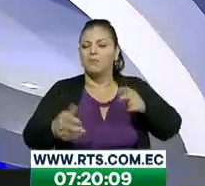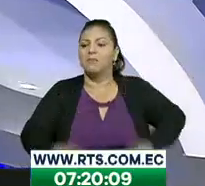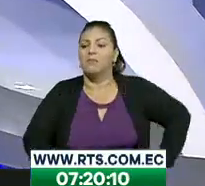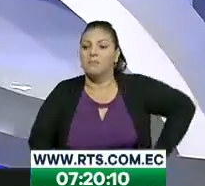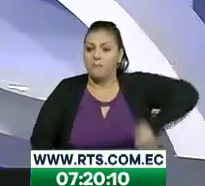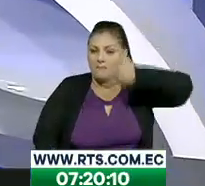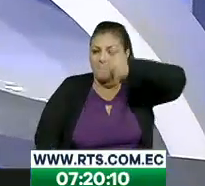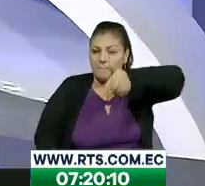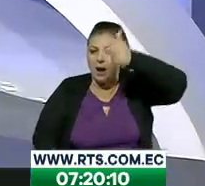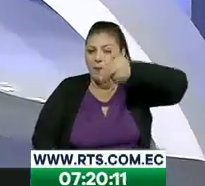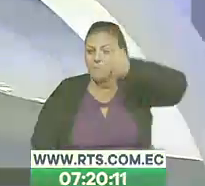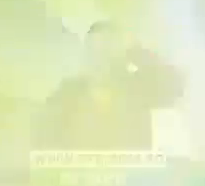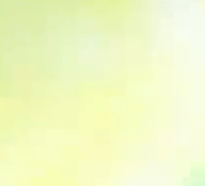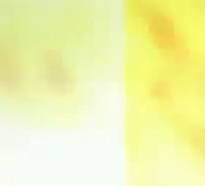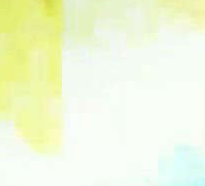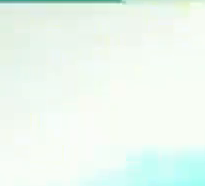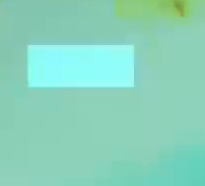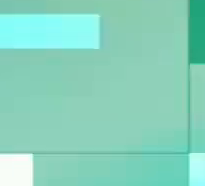crimen.